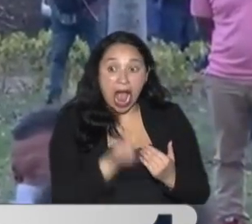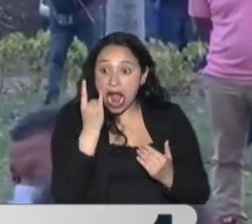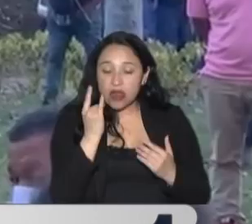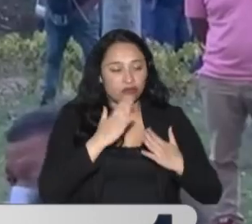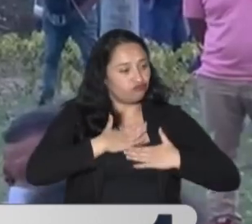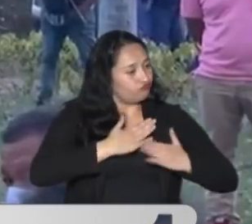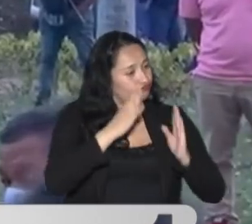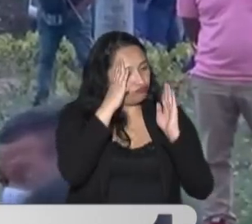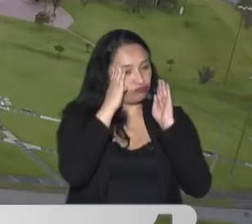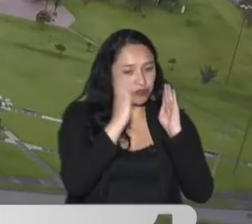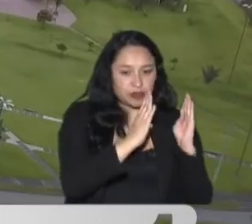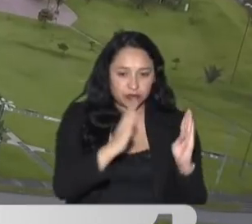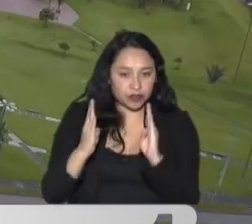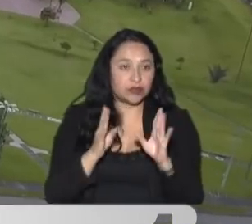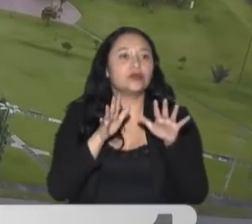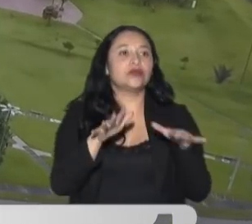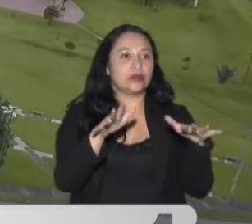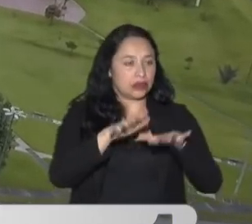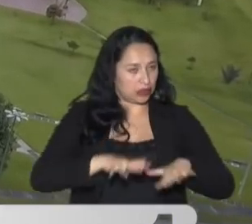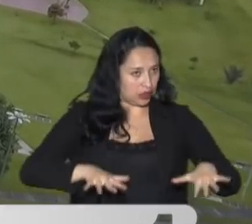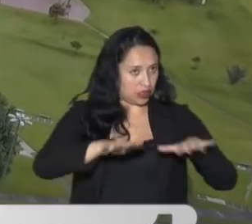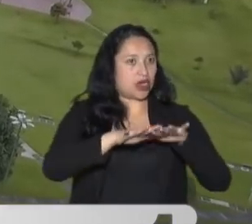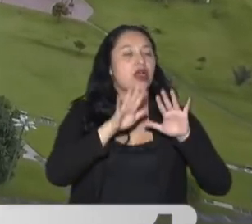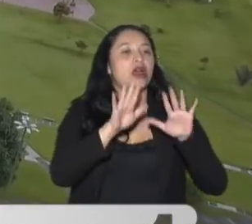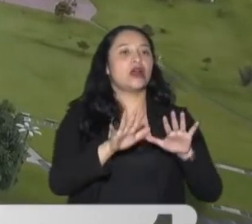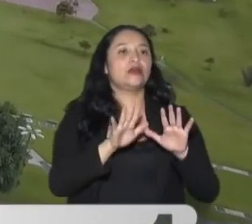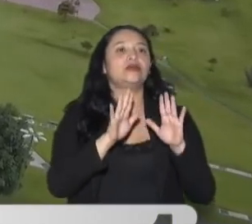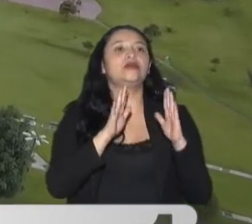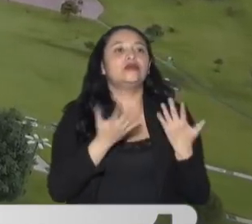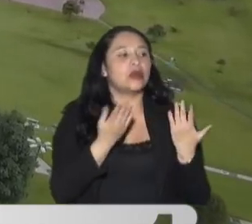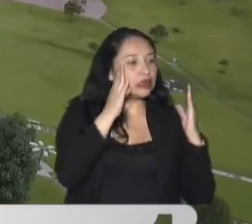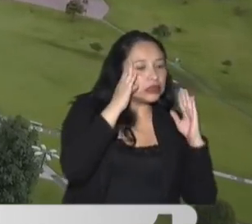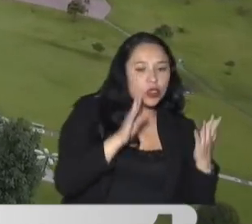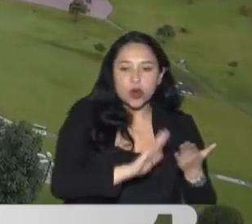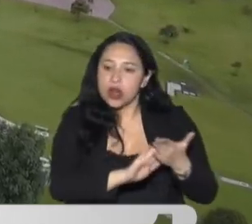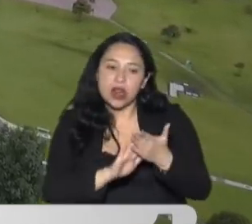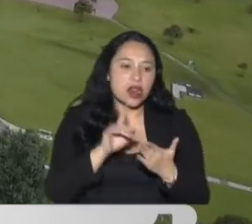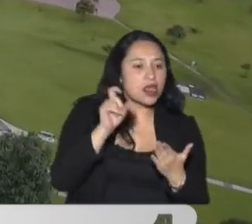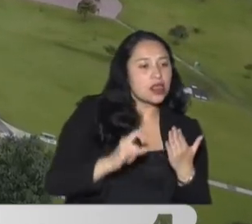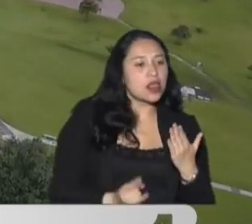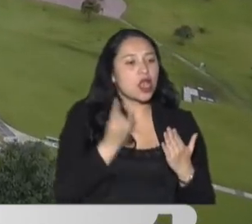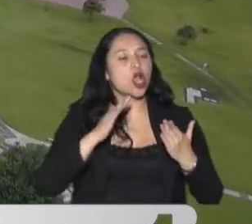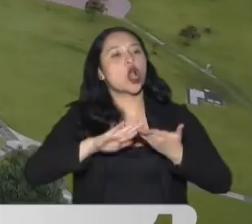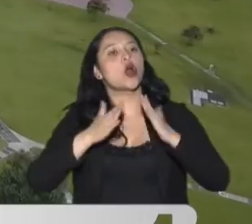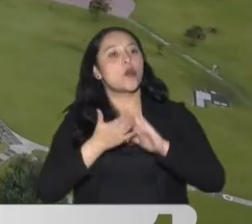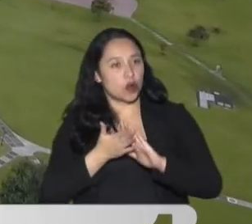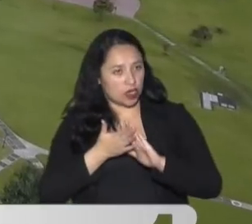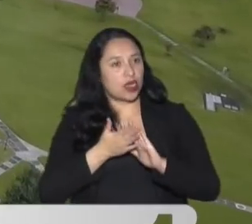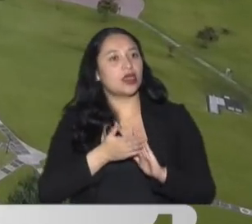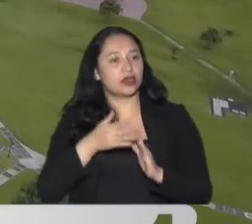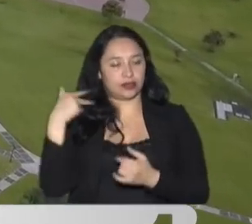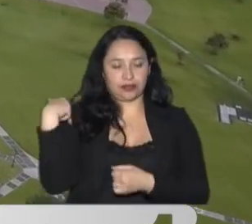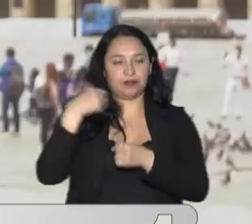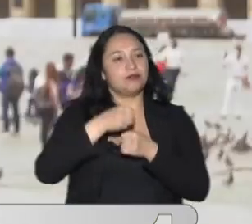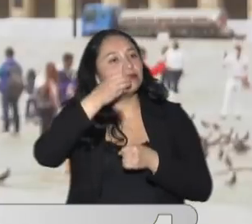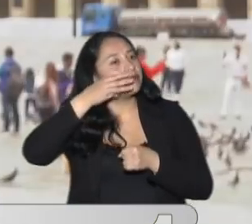una verificación de las condiciones del alojamiento en el que permanecerán las comunidades indígenas que integran la minga en la capital del